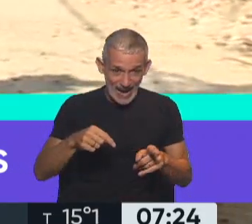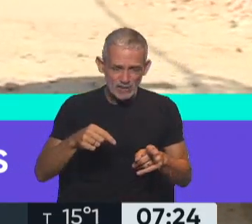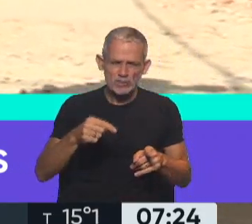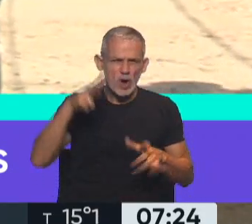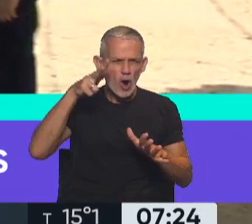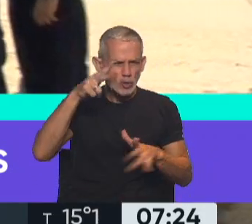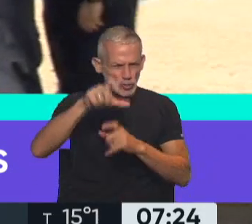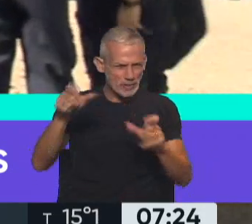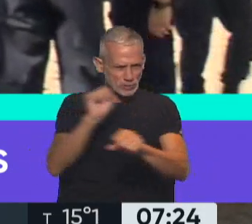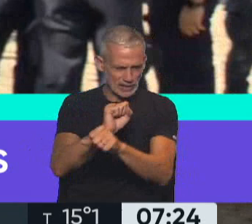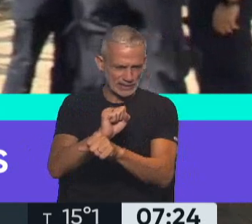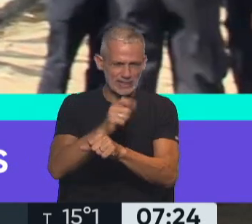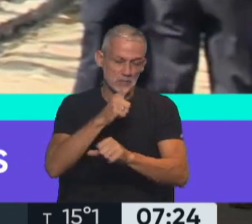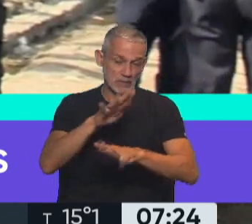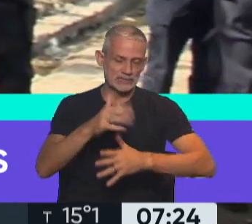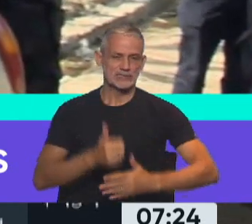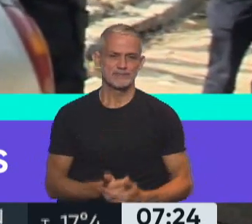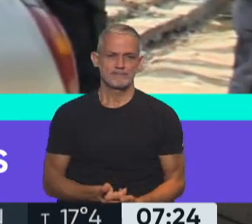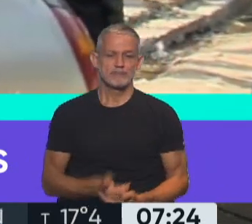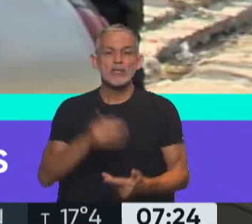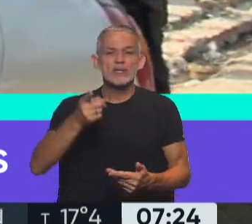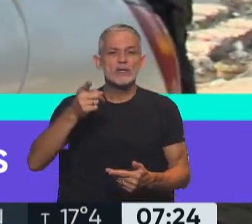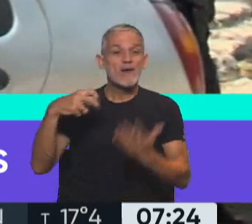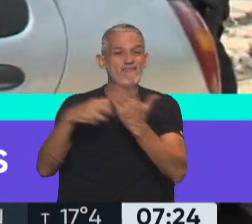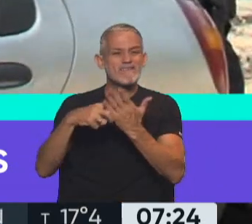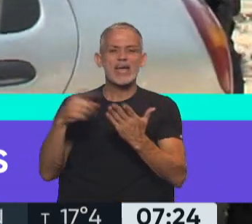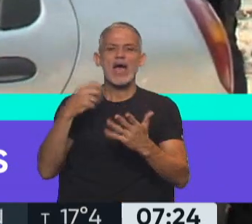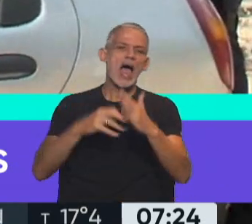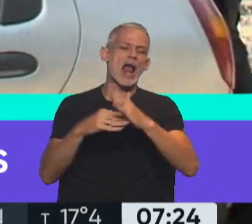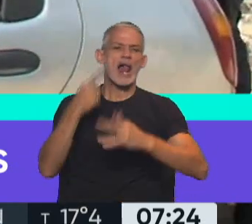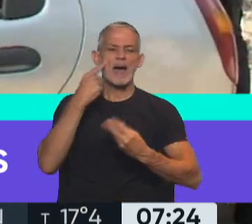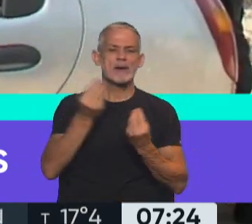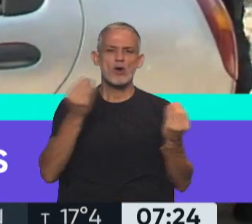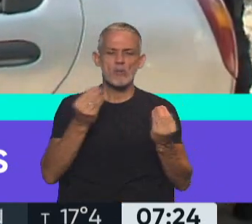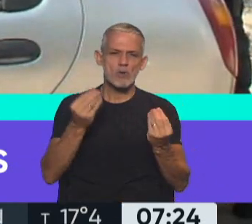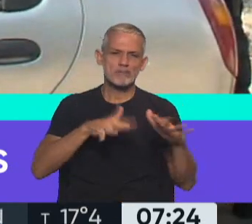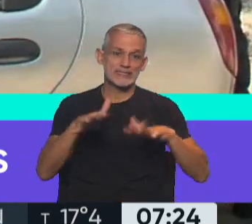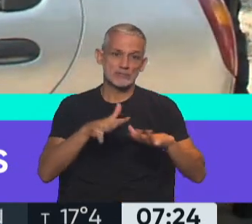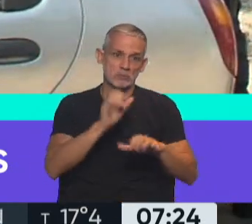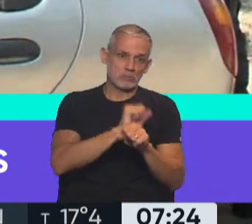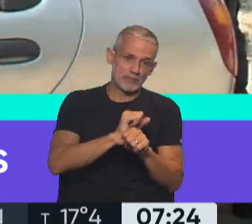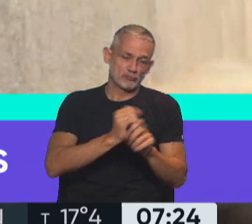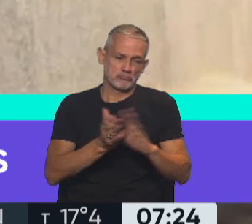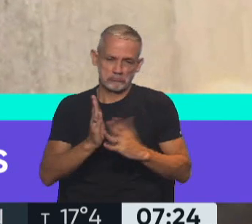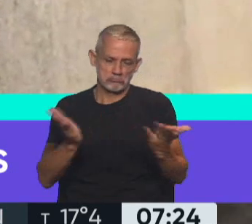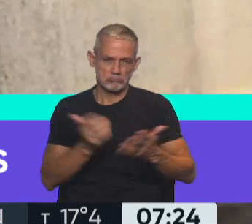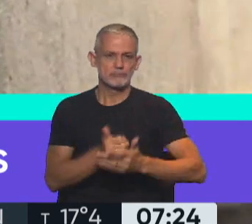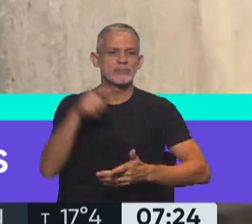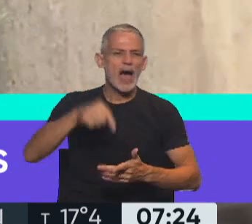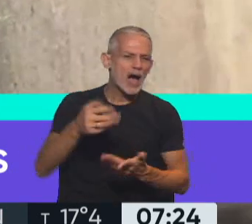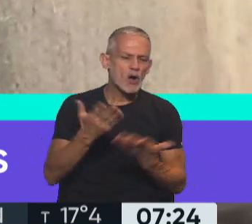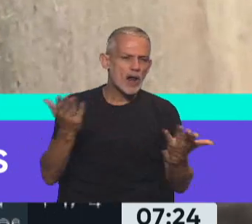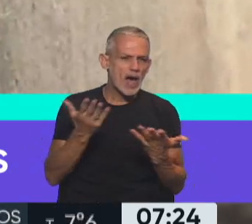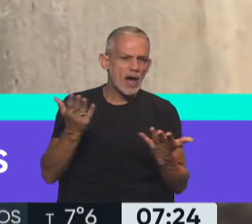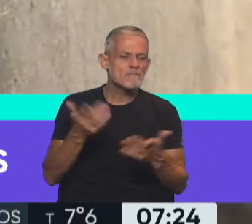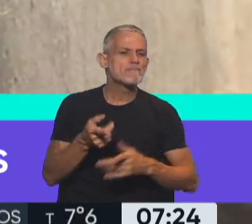fueron 8 y el fiscal va determinando cuál es su situación. Lo que estamos tratando